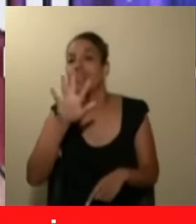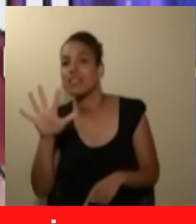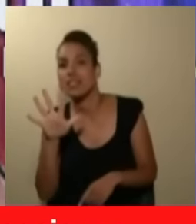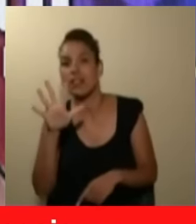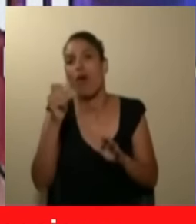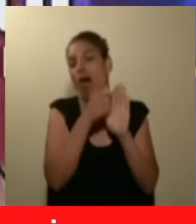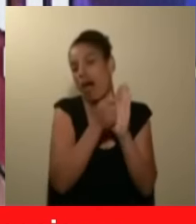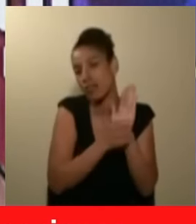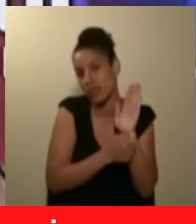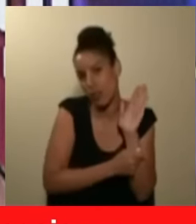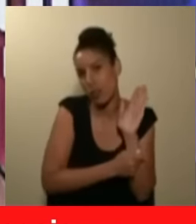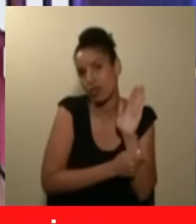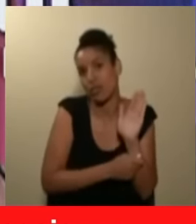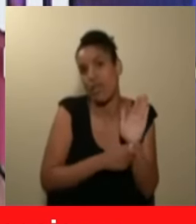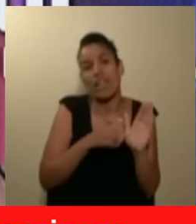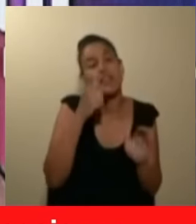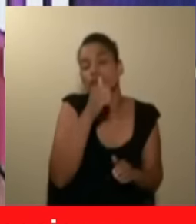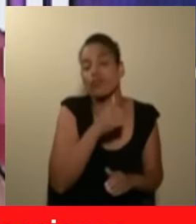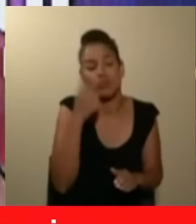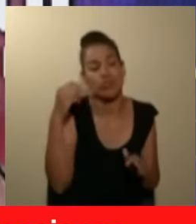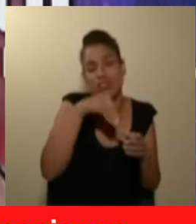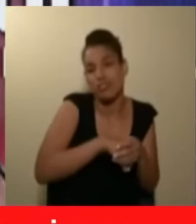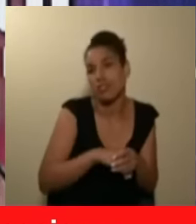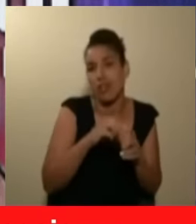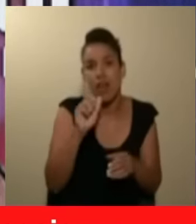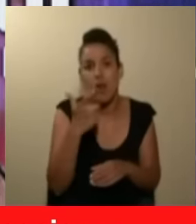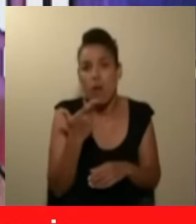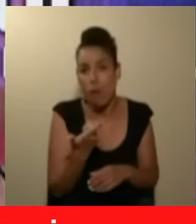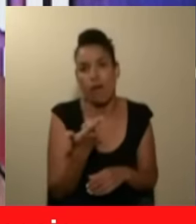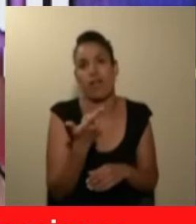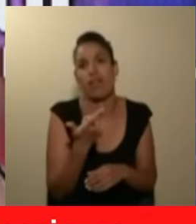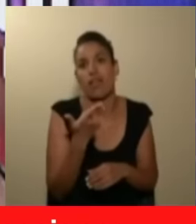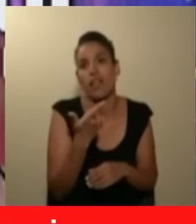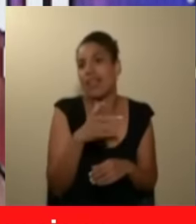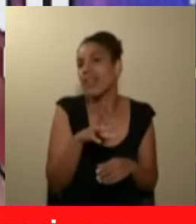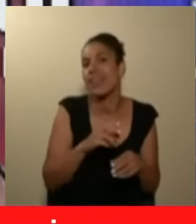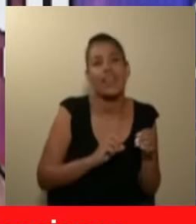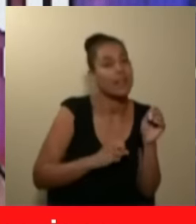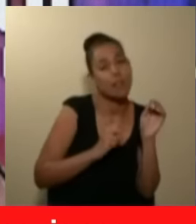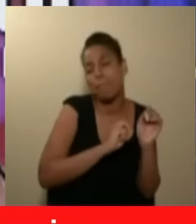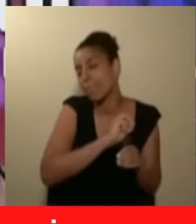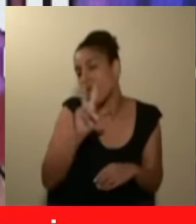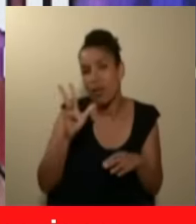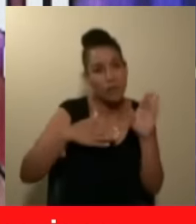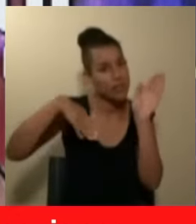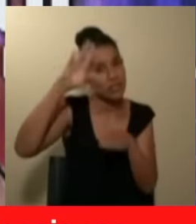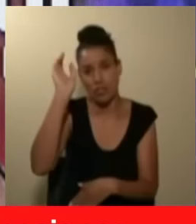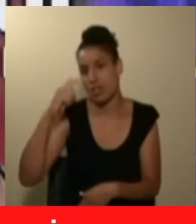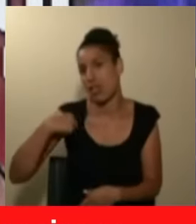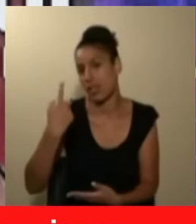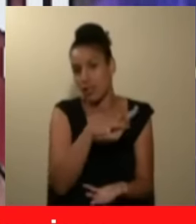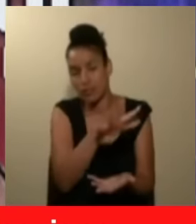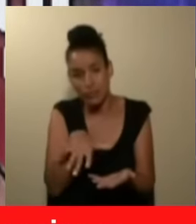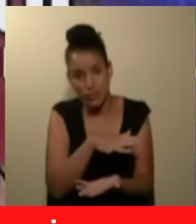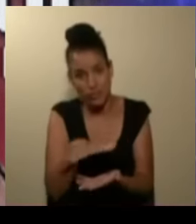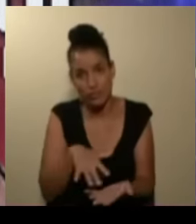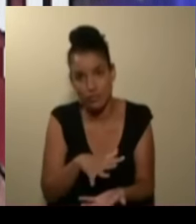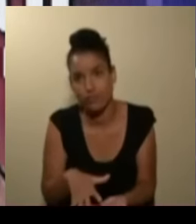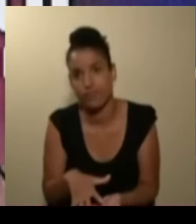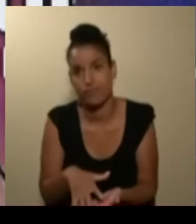a las mayorías y que en muchos casos son viejas recetas ya fracasadas. Nosotros no somos agoreros